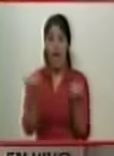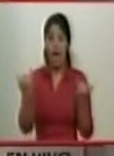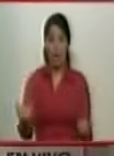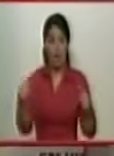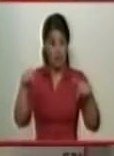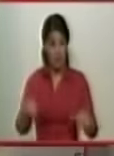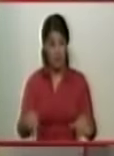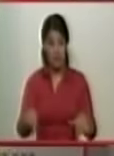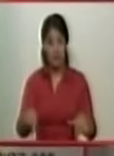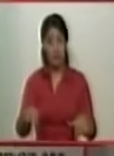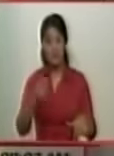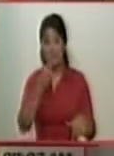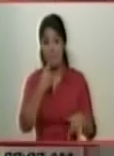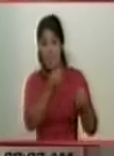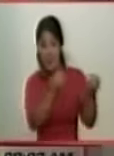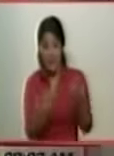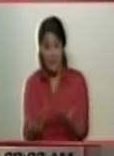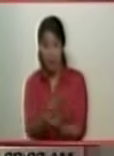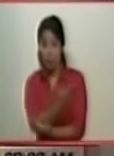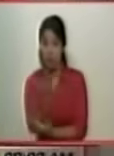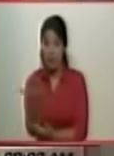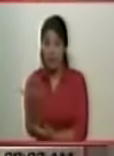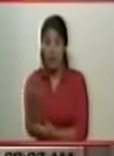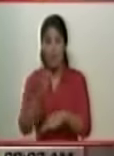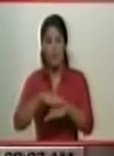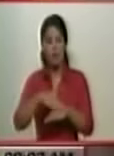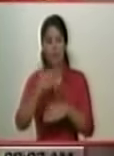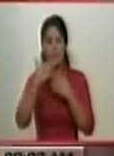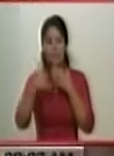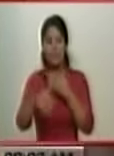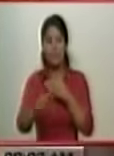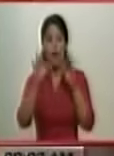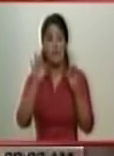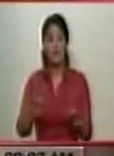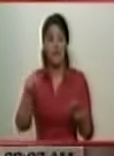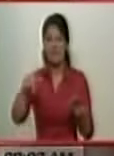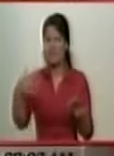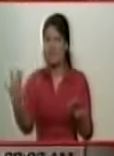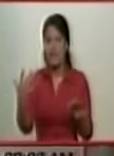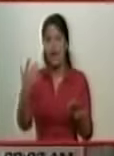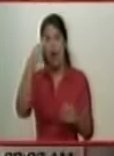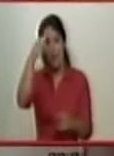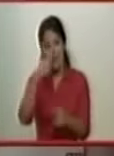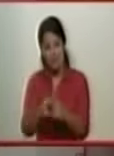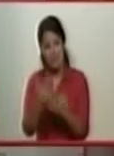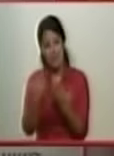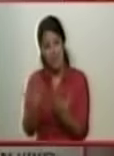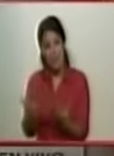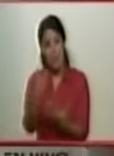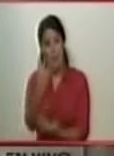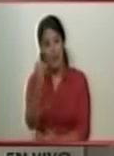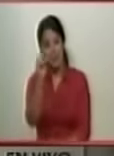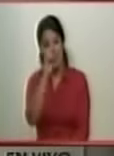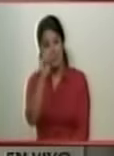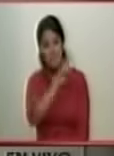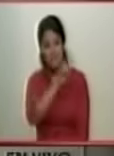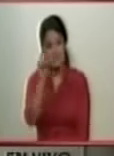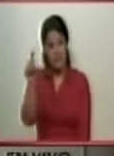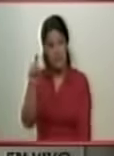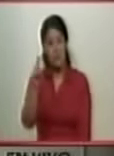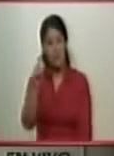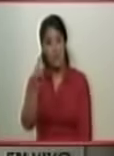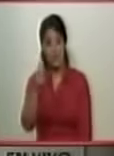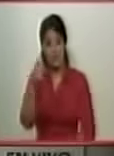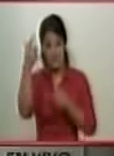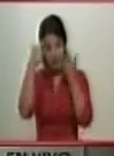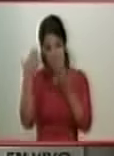bienvenida en ocasión de celebrarse el acto conmemorativo de los 40 años de